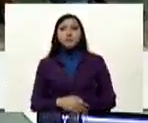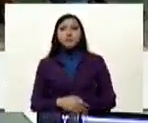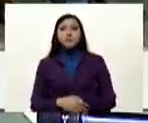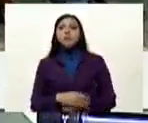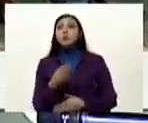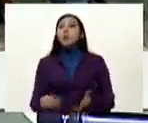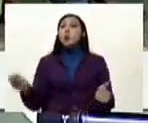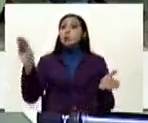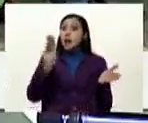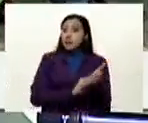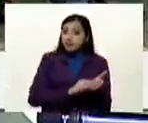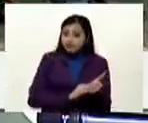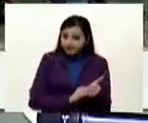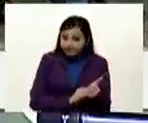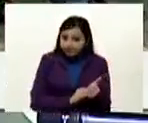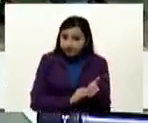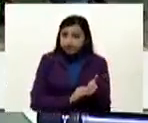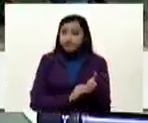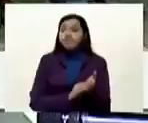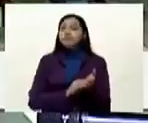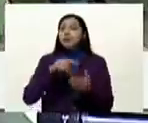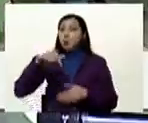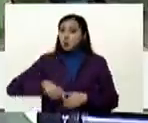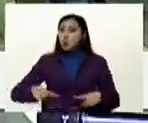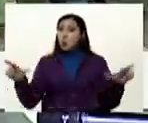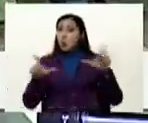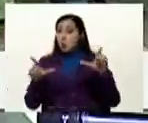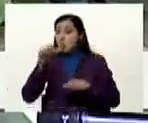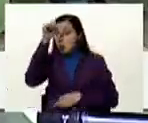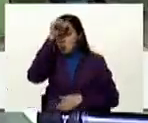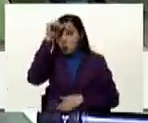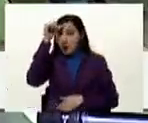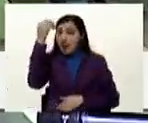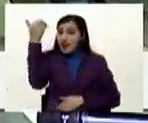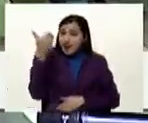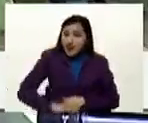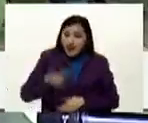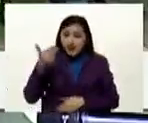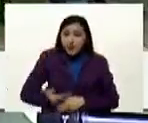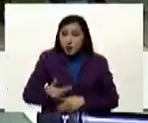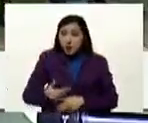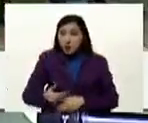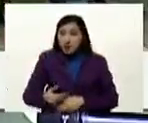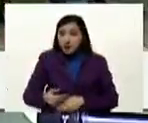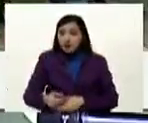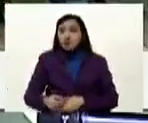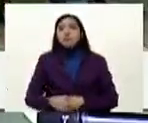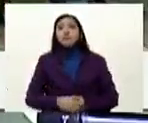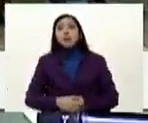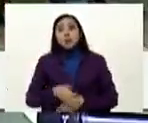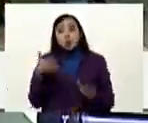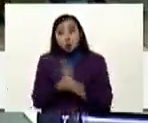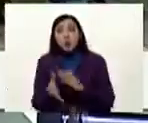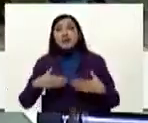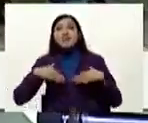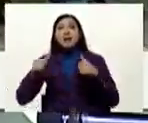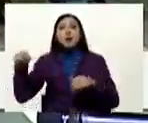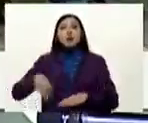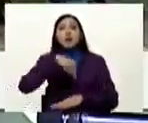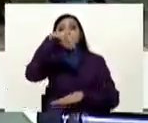vuelvo a decirlo, por eso hoy quise hacer este programa dominguero tan importante en la agenda de salud